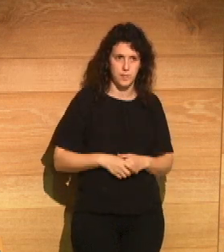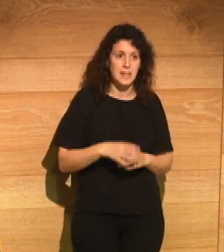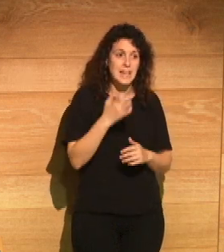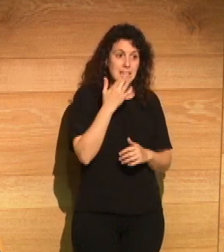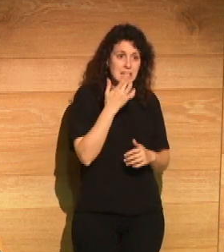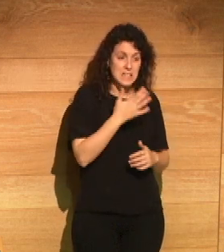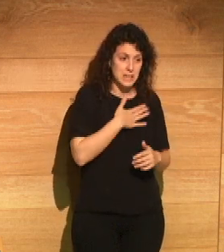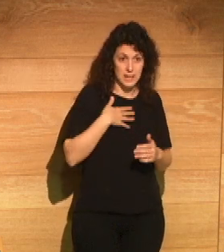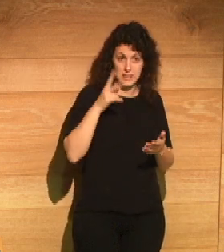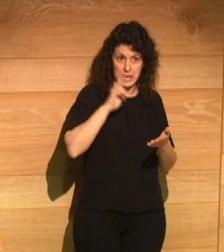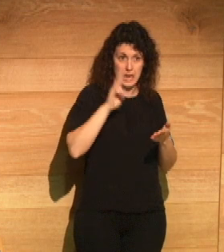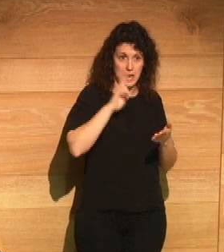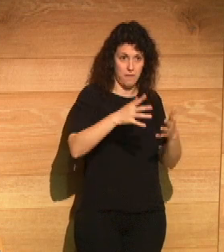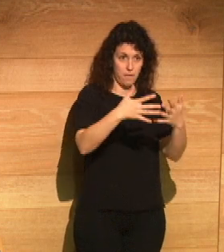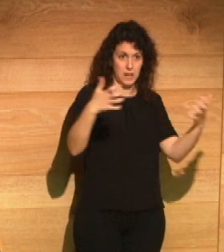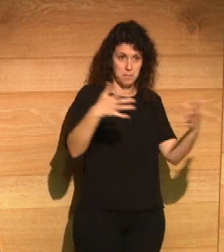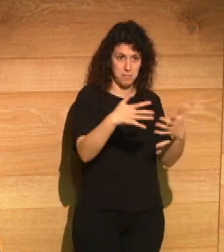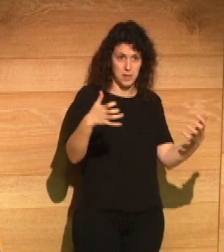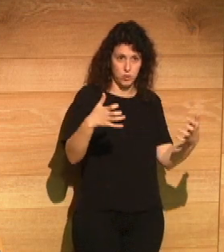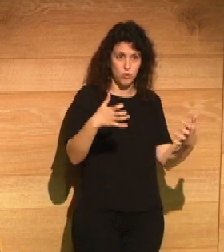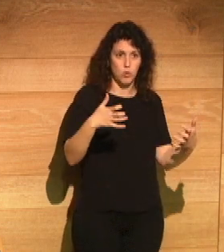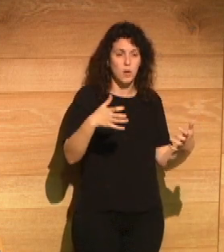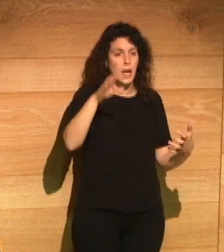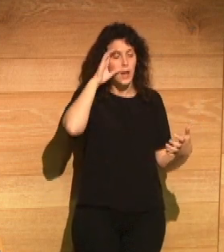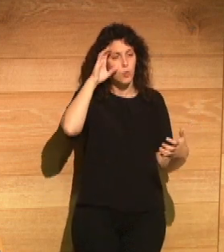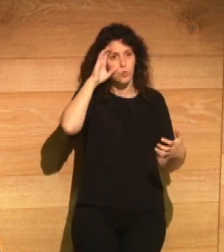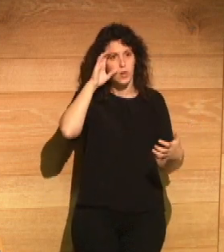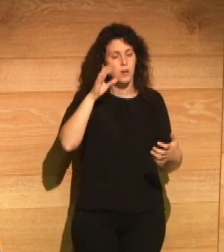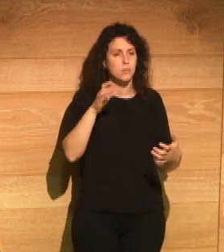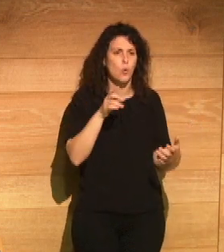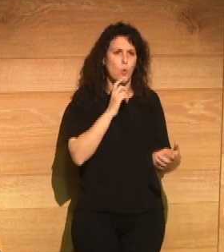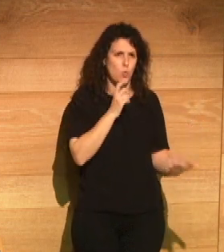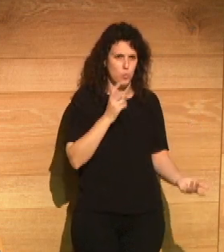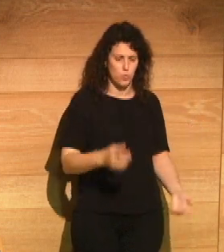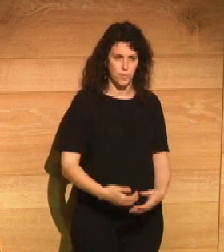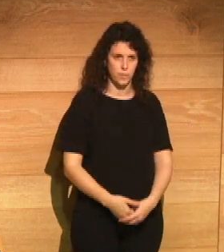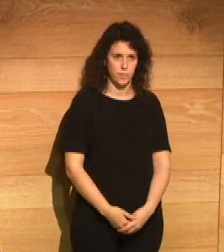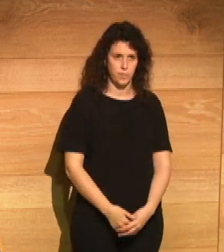ganas de leer un fragmento para que escuchemos cómo suena Los Abismos.